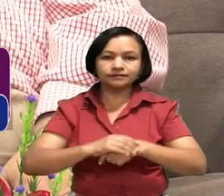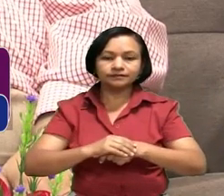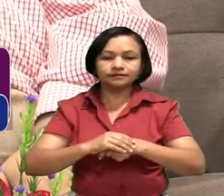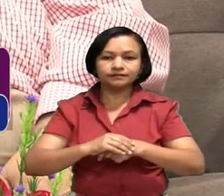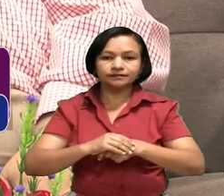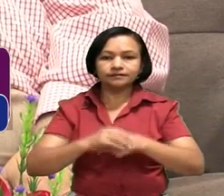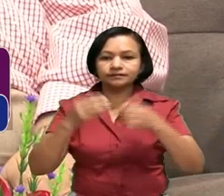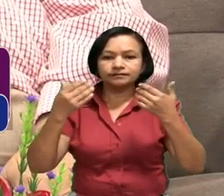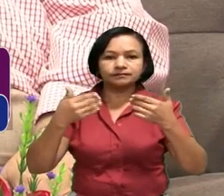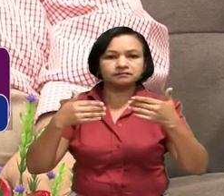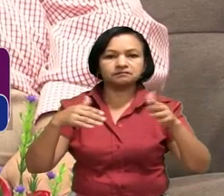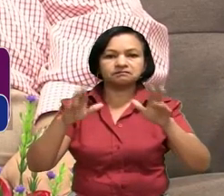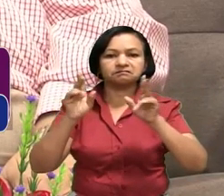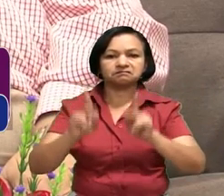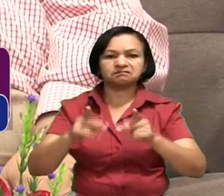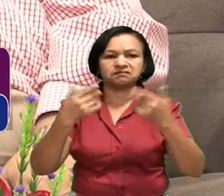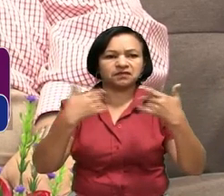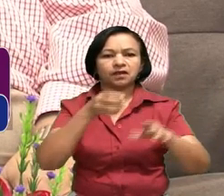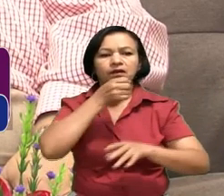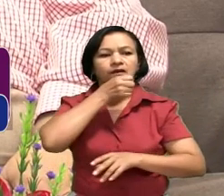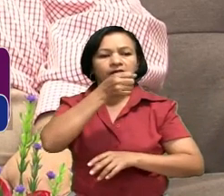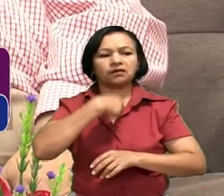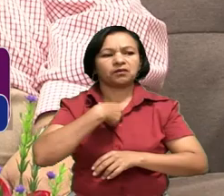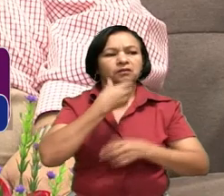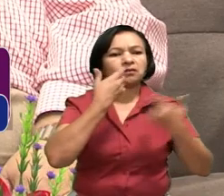cualquiera se hace periodista aunque